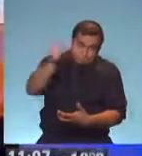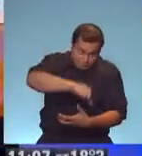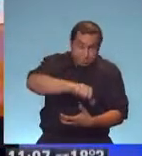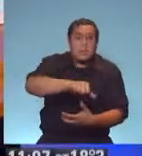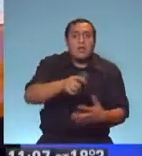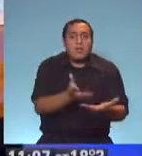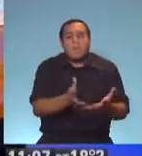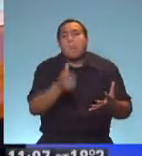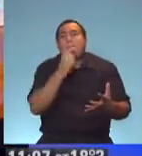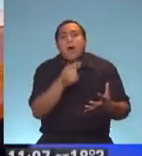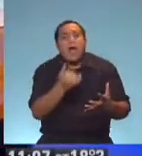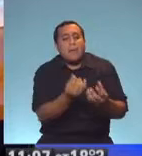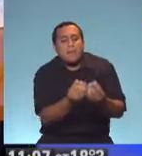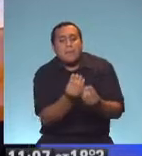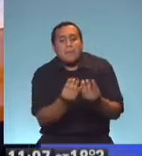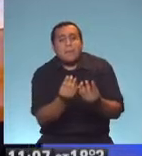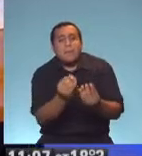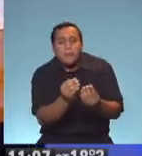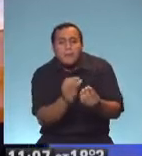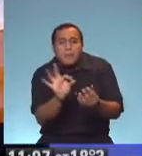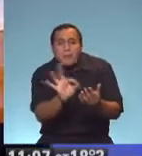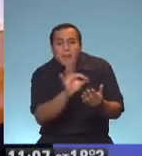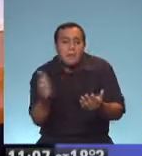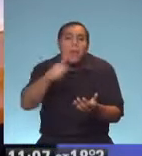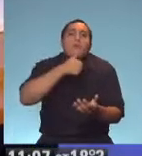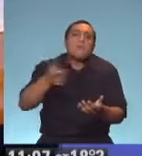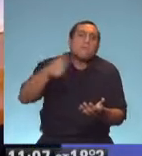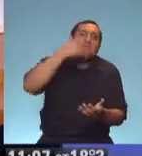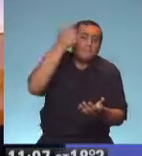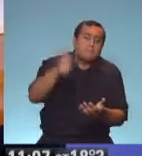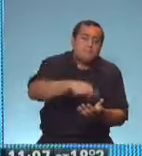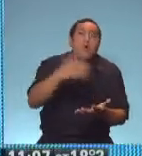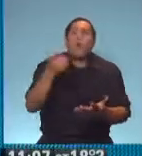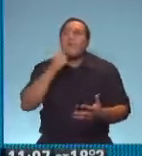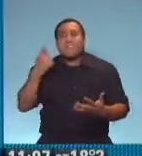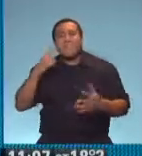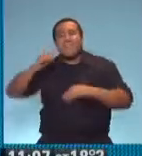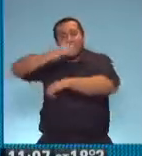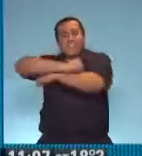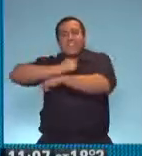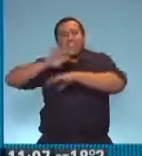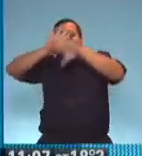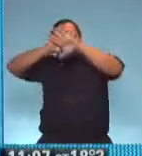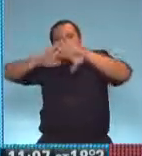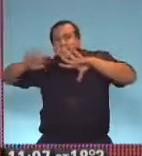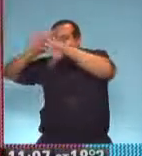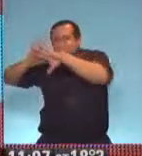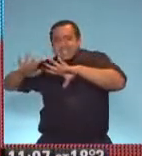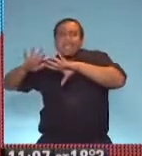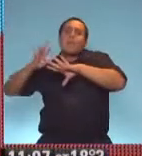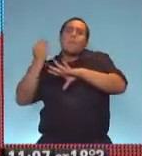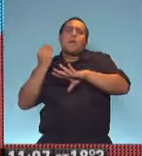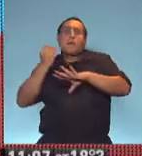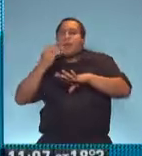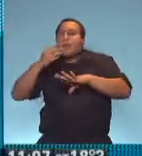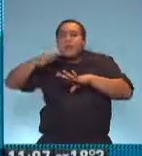aplicar mosquiteros en las ventanas, en las rejillas de las terrazas y de nuestros patios, poner mosquiteros para que esos lugares oscuros